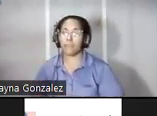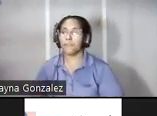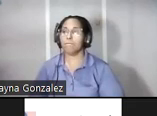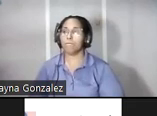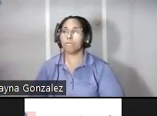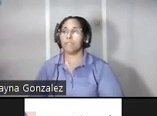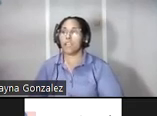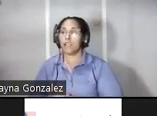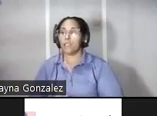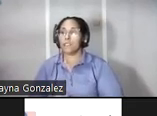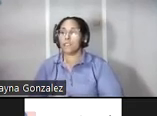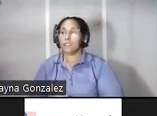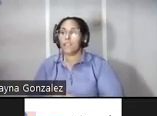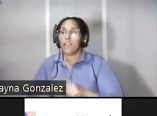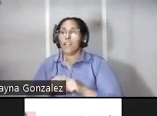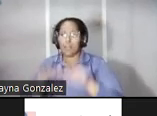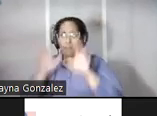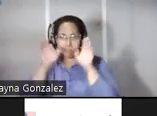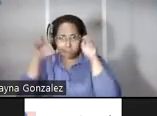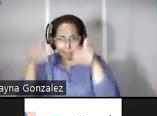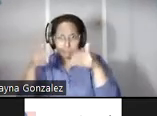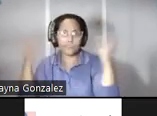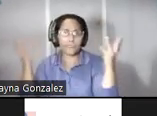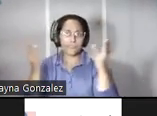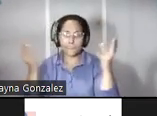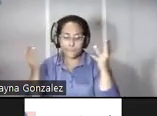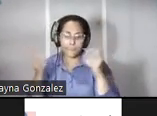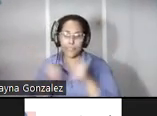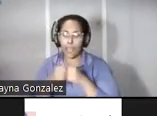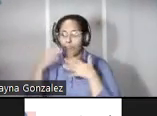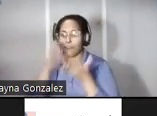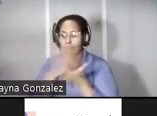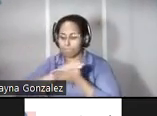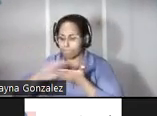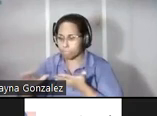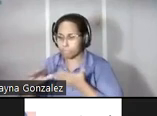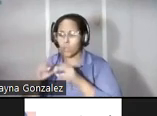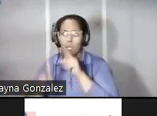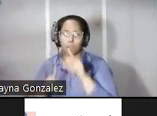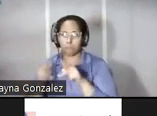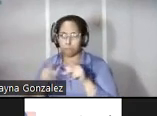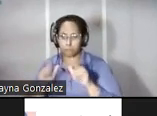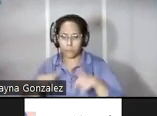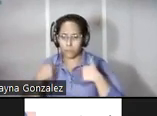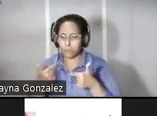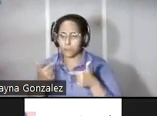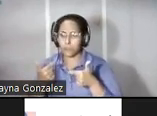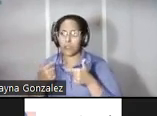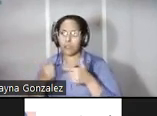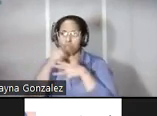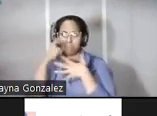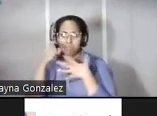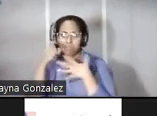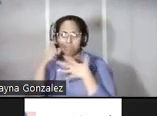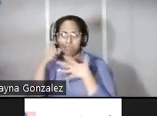él enfatizaba en el problema de hacinamiento en el que vivían muchas familias y la necesidad de que